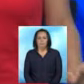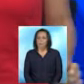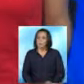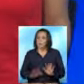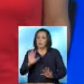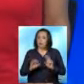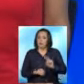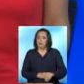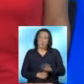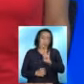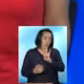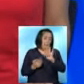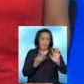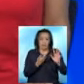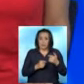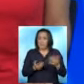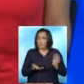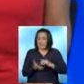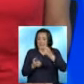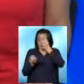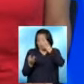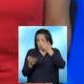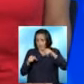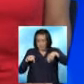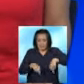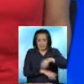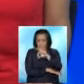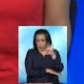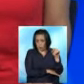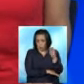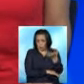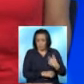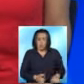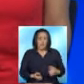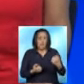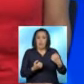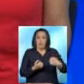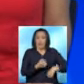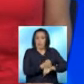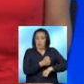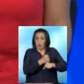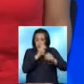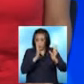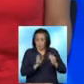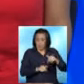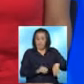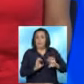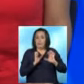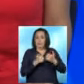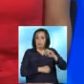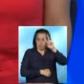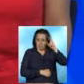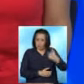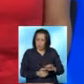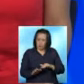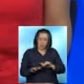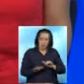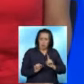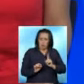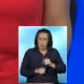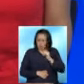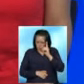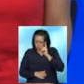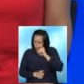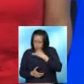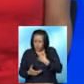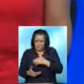son las 12:47, seguimos con más información aquí en 90 Mediodía. Y los jugadores de la selección peruana no son ajenos al difícil momento que vive nuestro